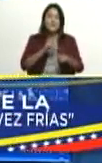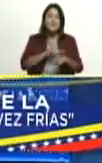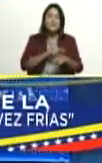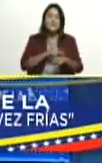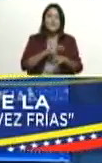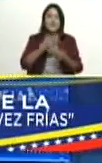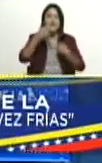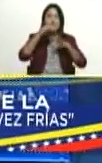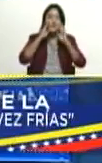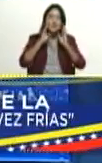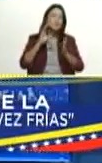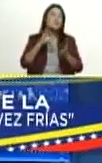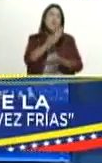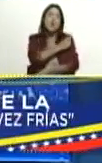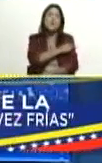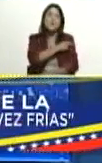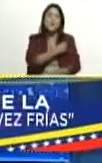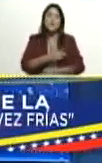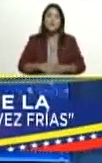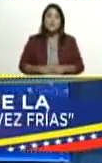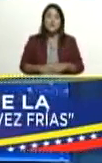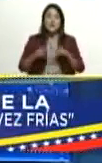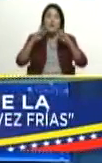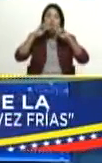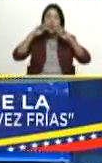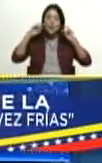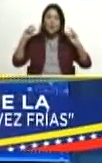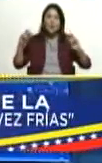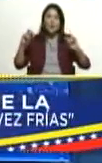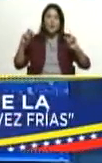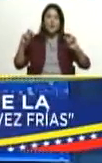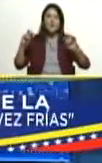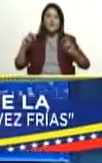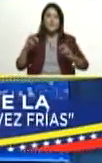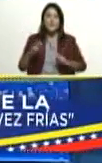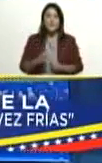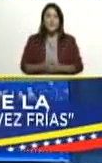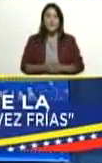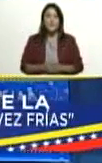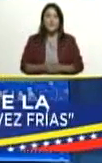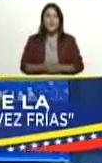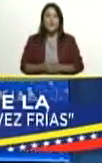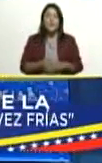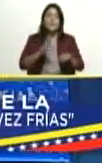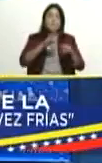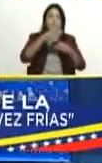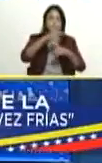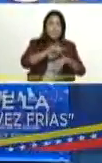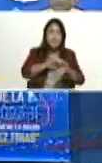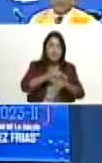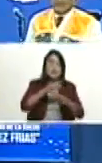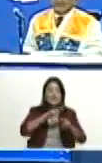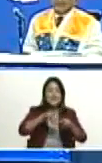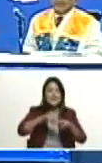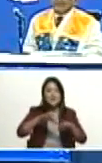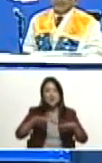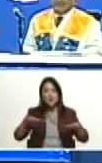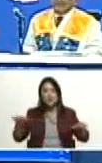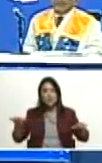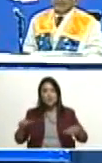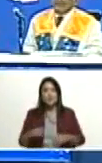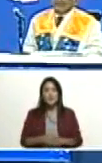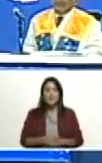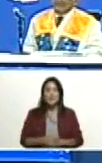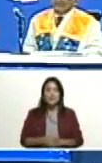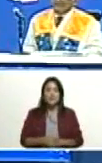asistenciales, en ginecología y obstetricia, en pediatría y puericultura,